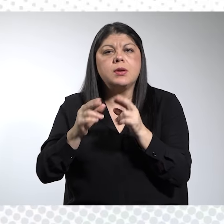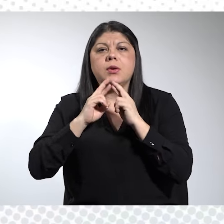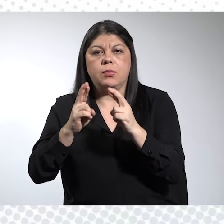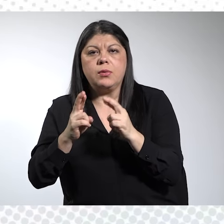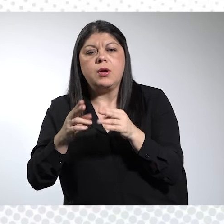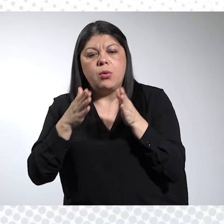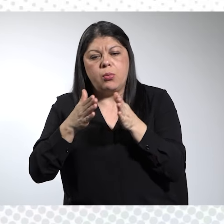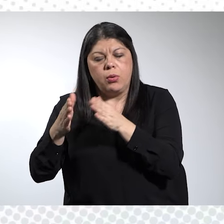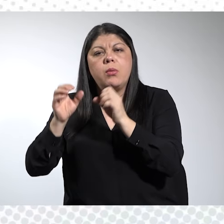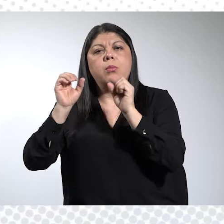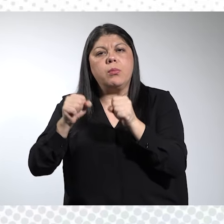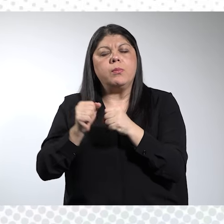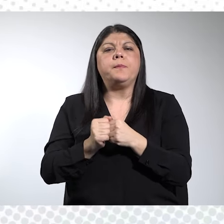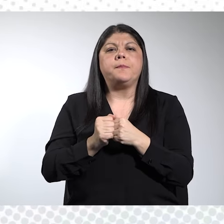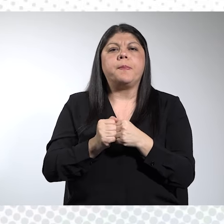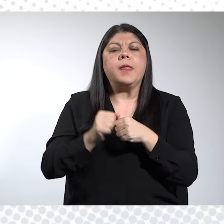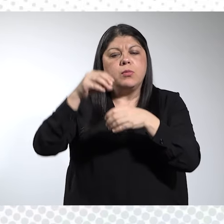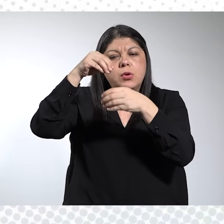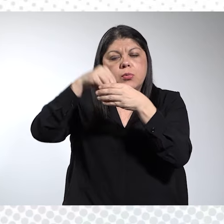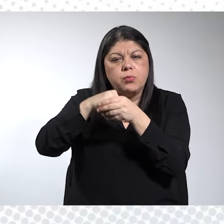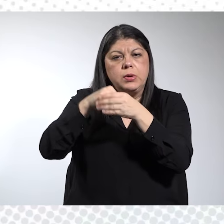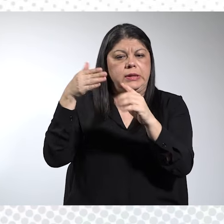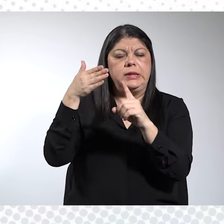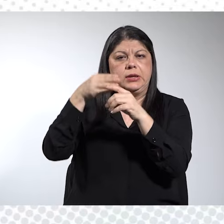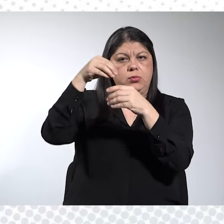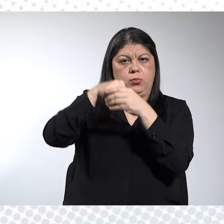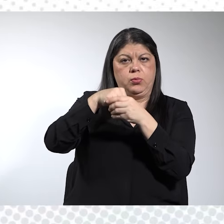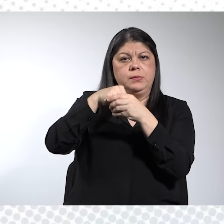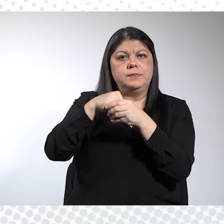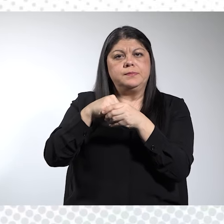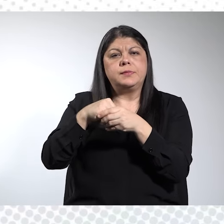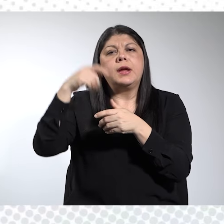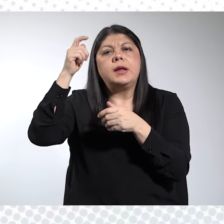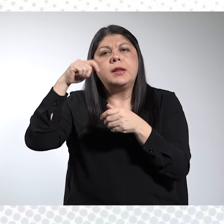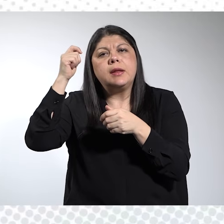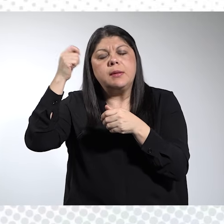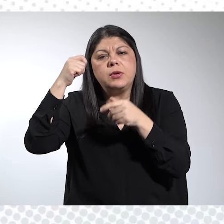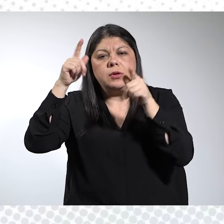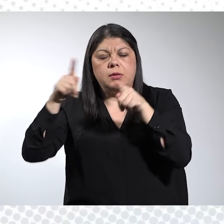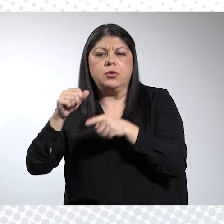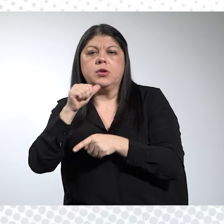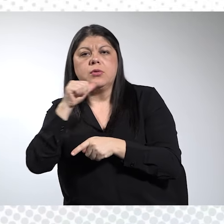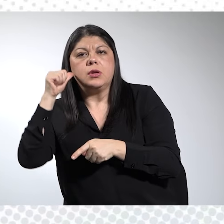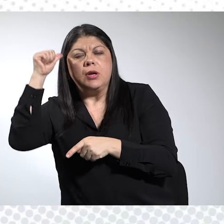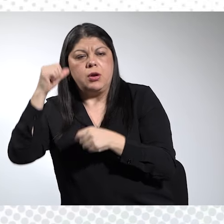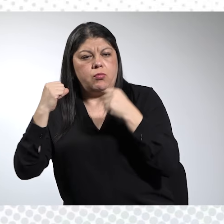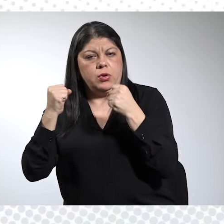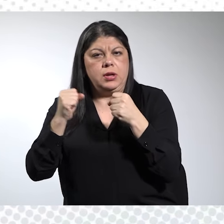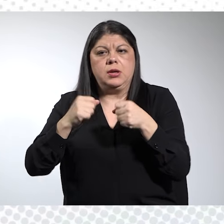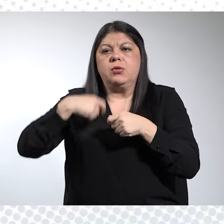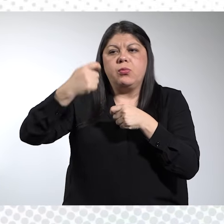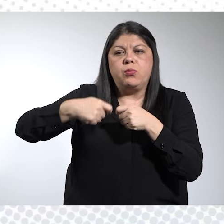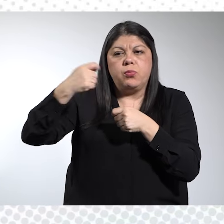esta respuesta o este oro pueda ir al fondo de pensiones directamente estas de las personas adultas mayores y fortalecer el régimen